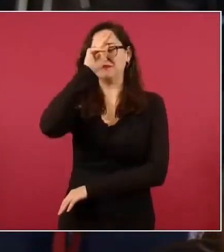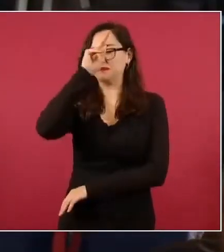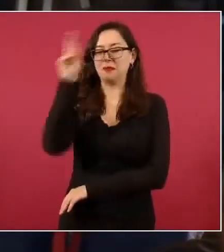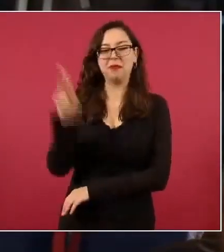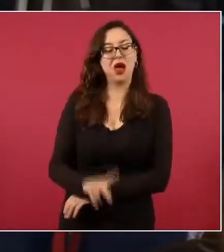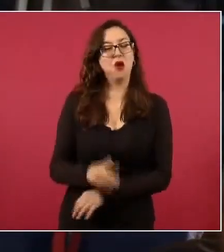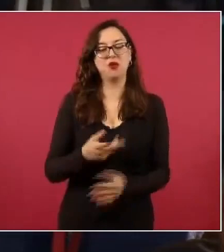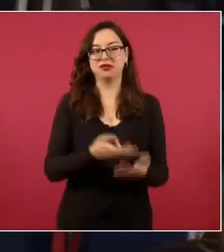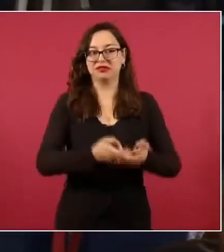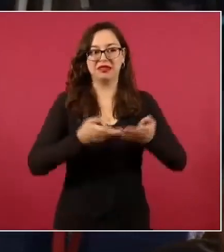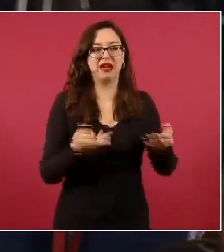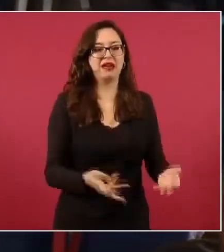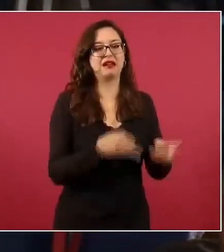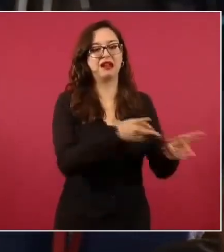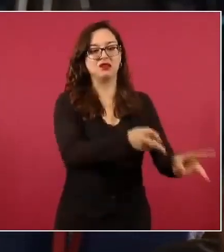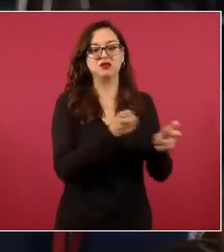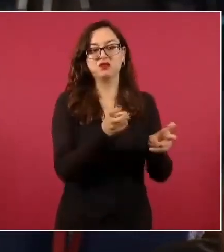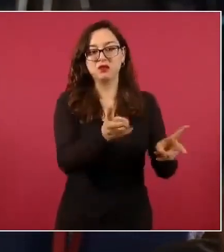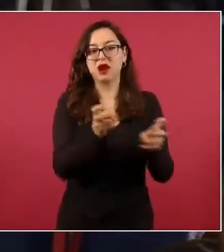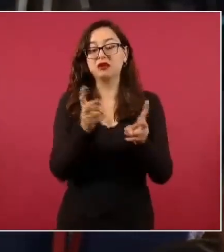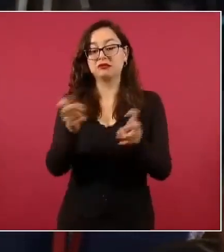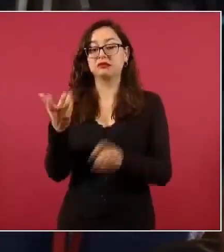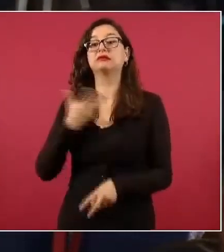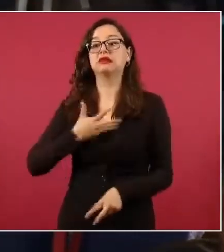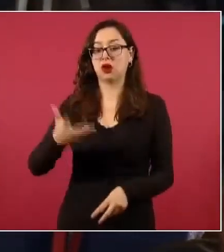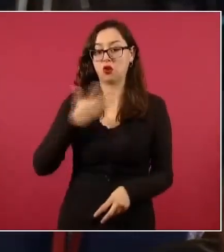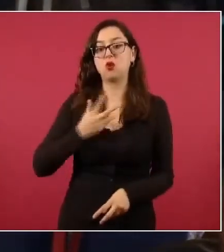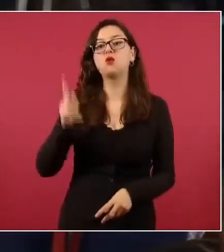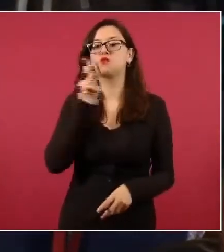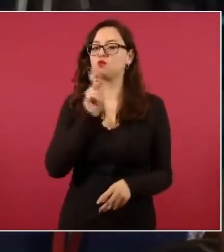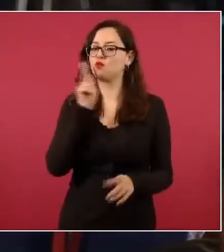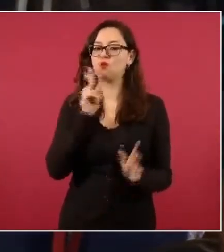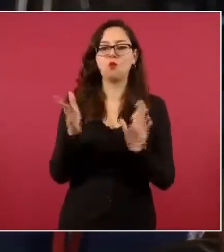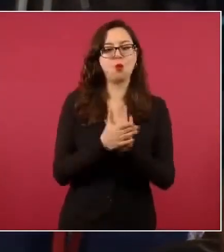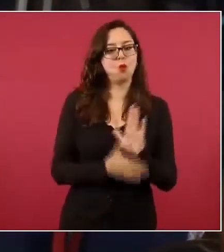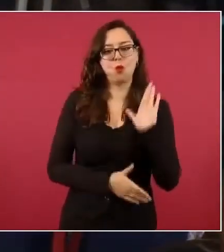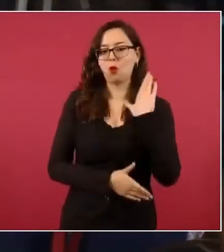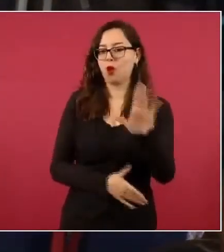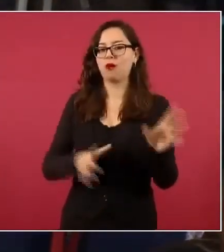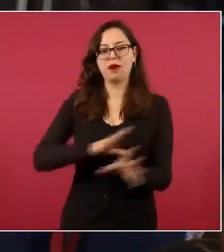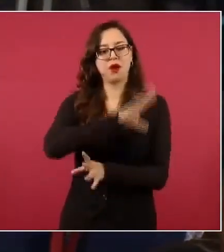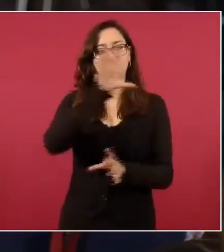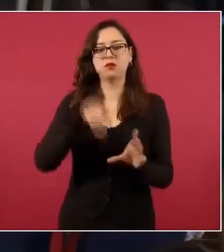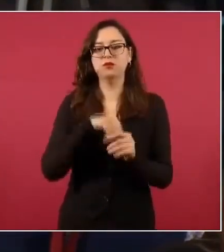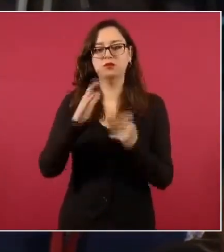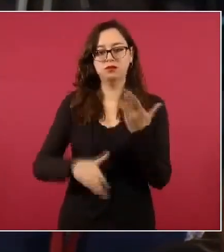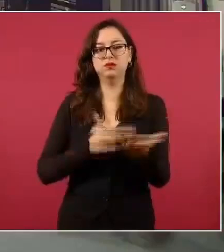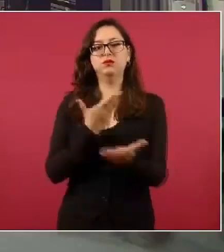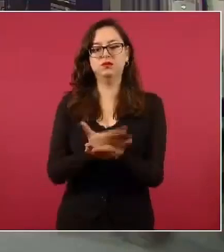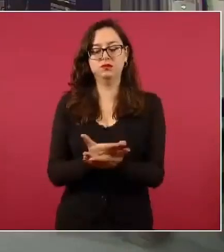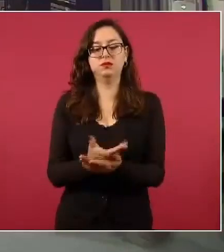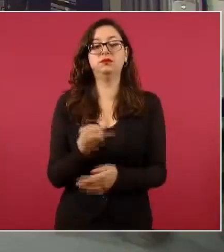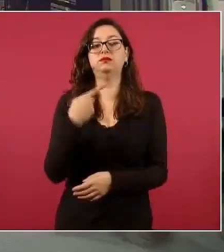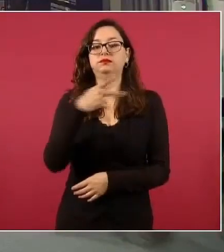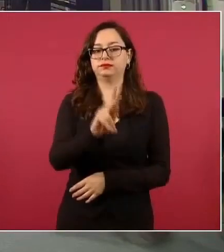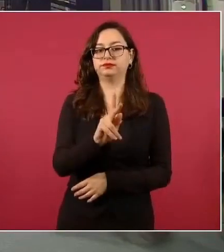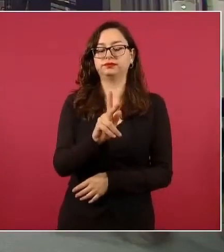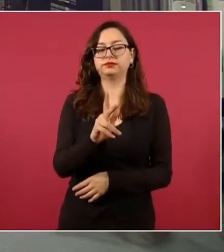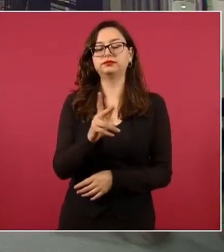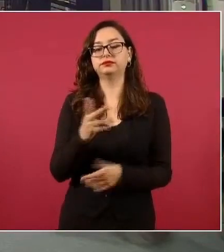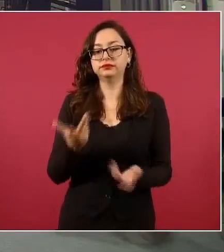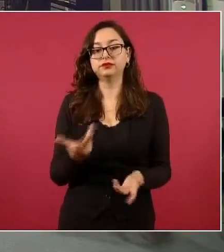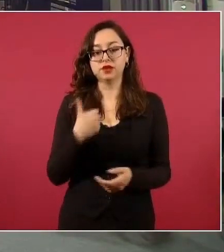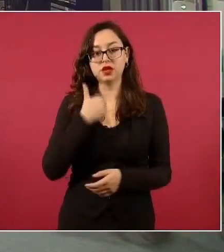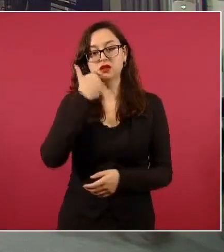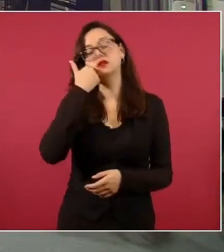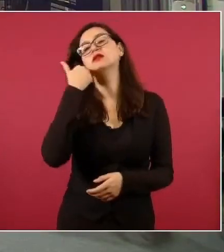ese despojo y tenemos todas las pruebas para presentárselas, pero se las quiero entregar a través de la familia